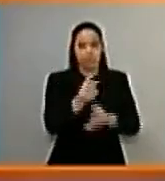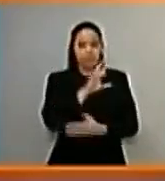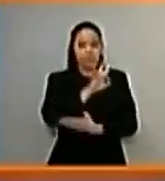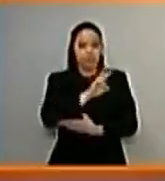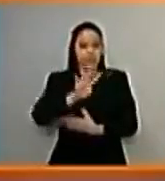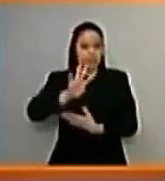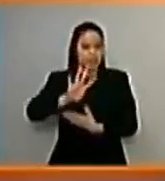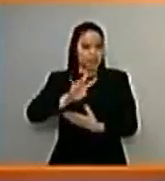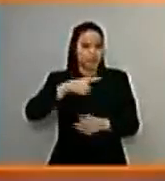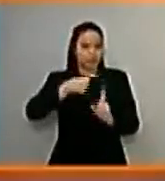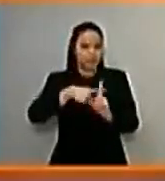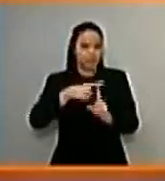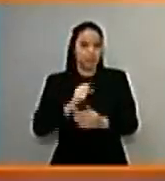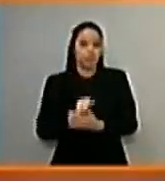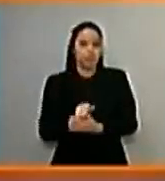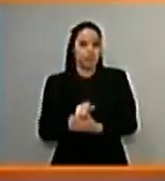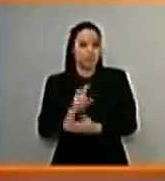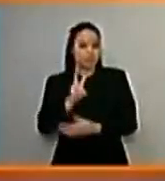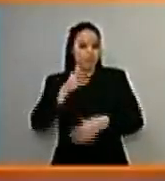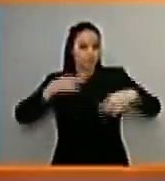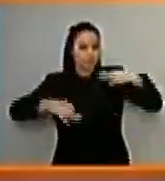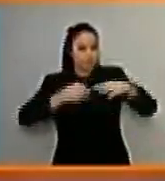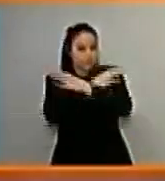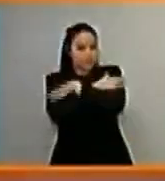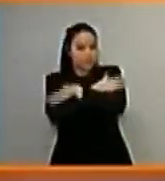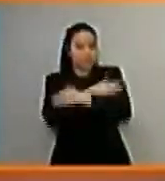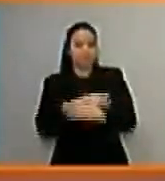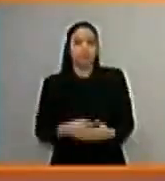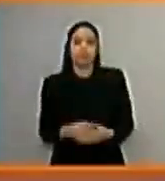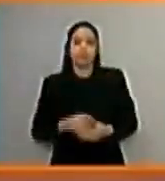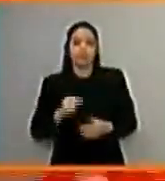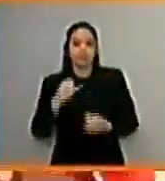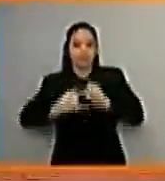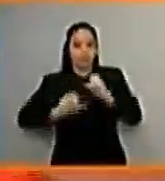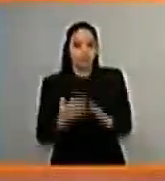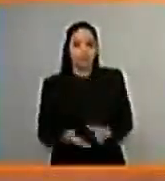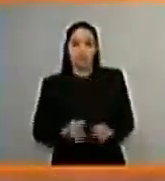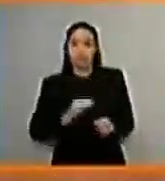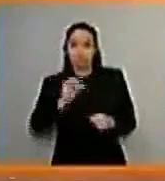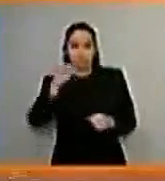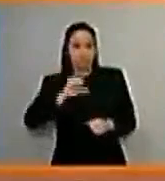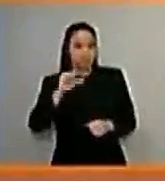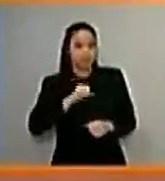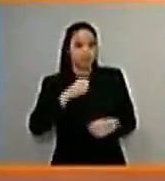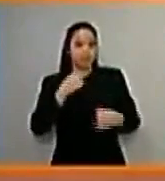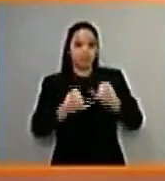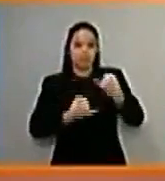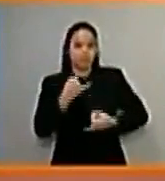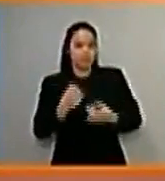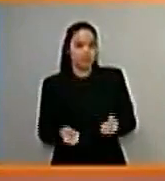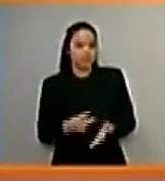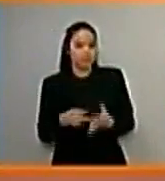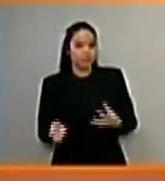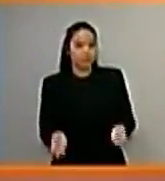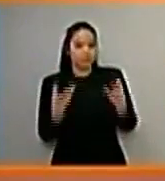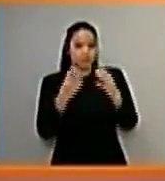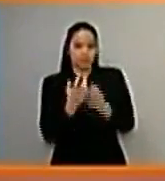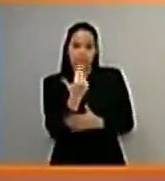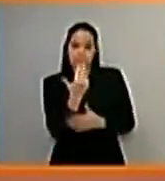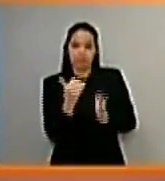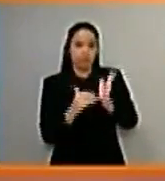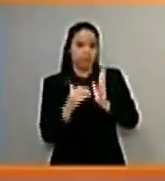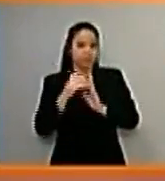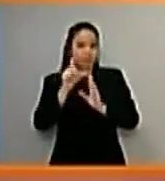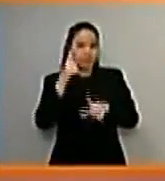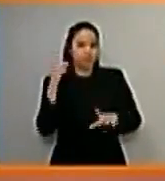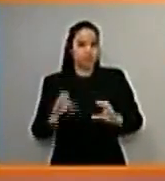1, 74 más 2. Muchas felicidades. Queridos jugadores, y el día de hoy están en juego 13 millones de lempiras,